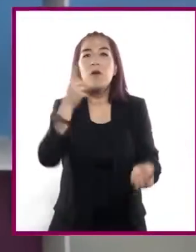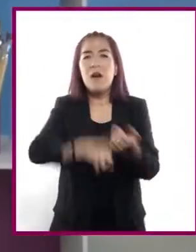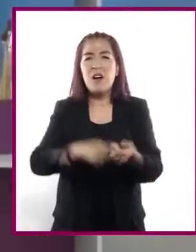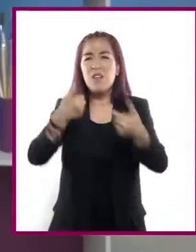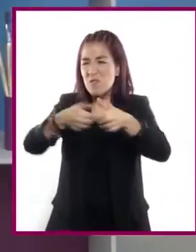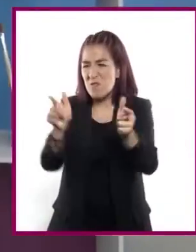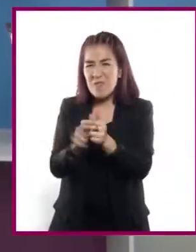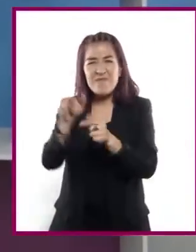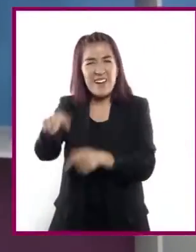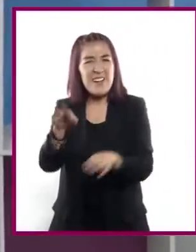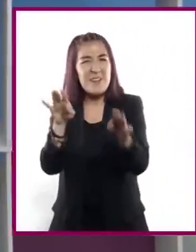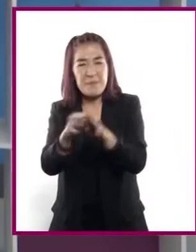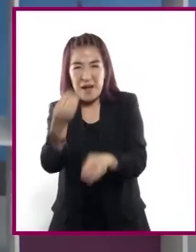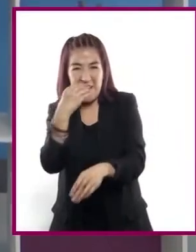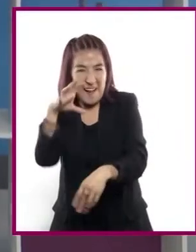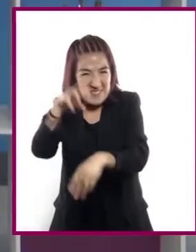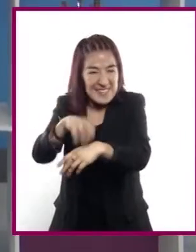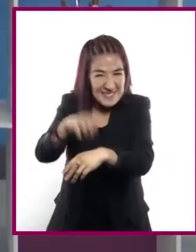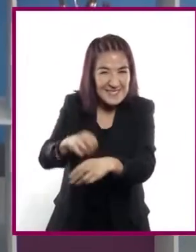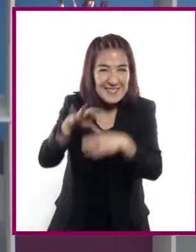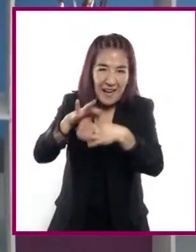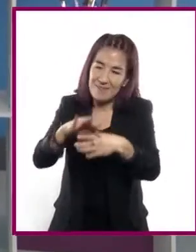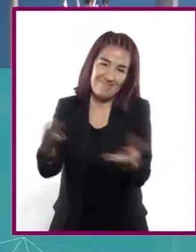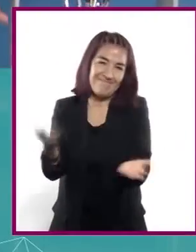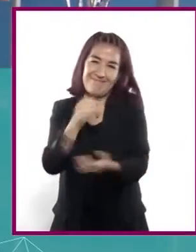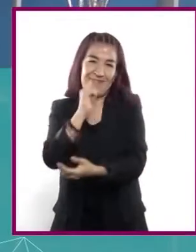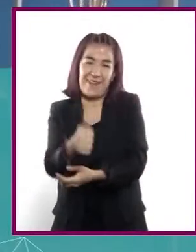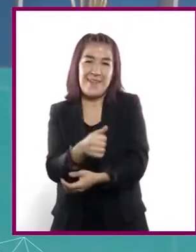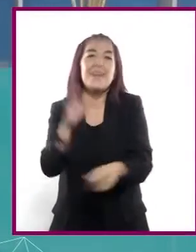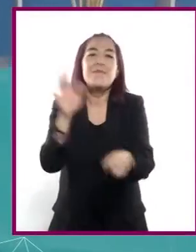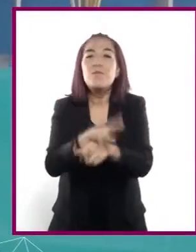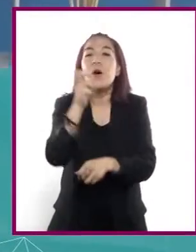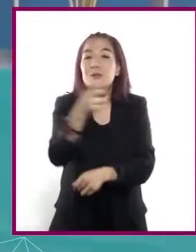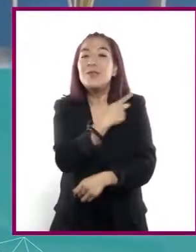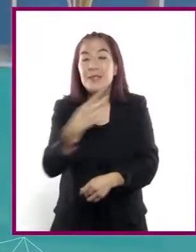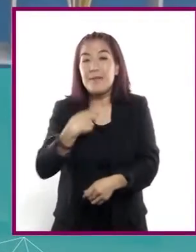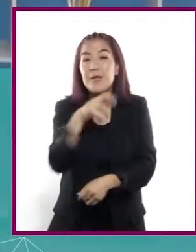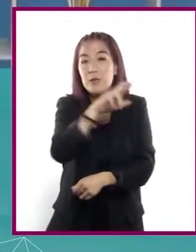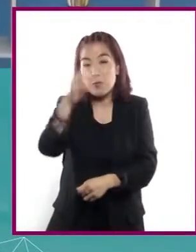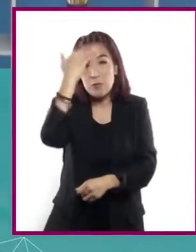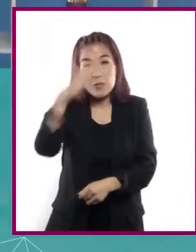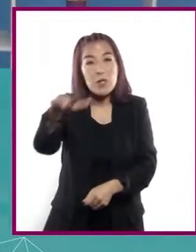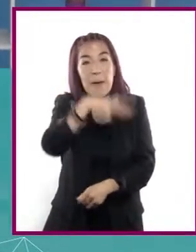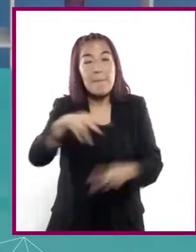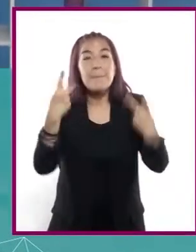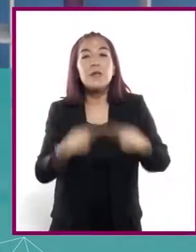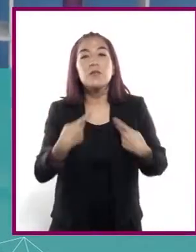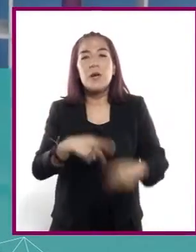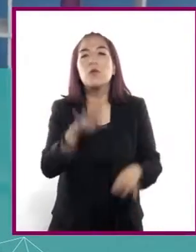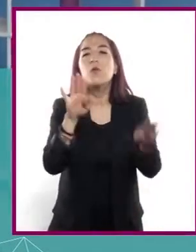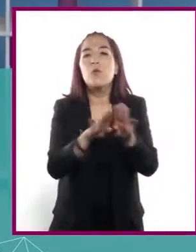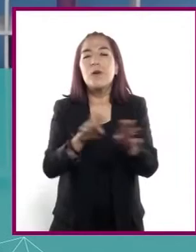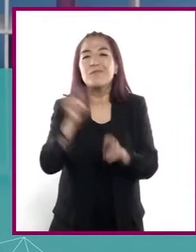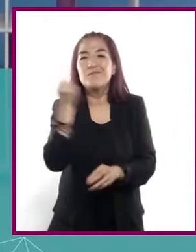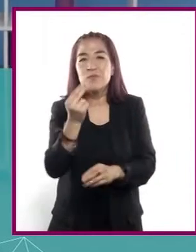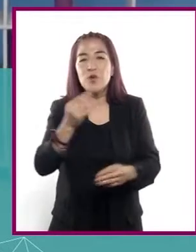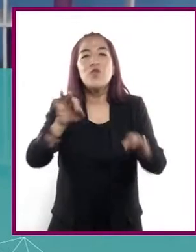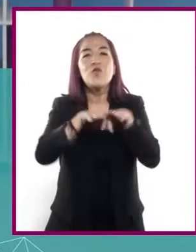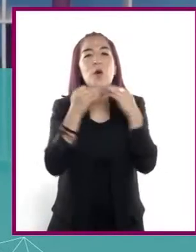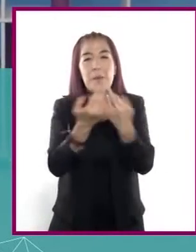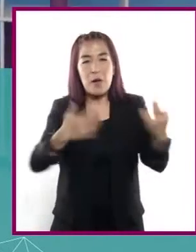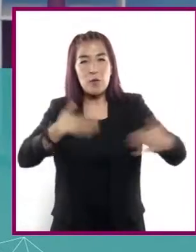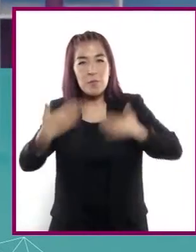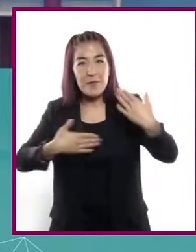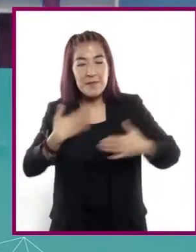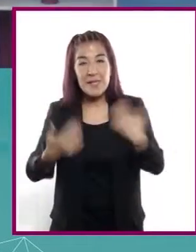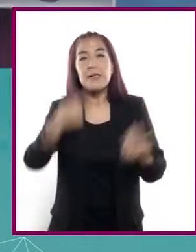tribu caníbal. Por ello, debemos reconocer que en las sociedades requerimos formas de convivencia que nos